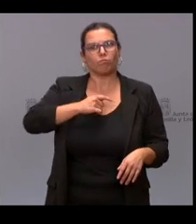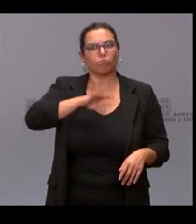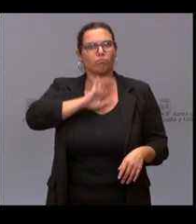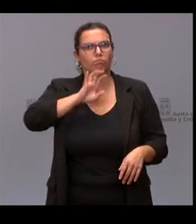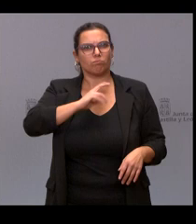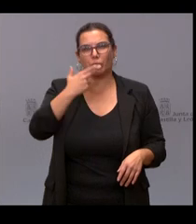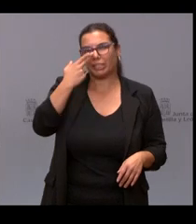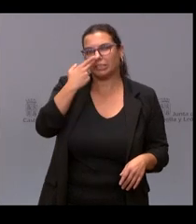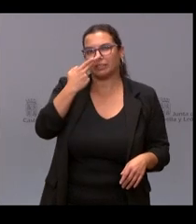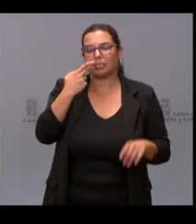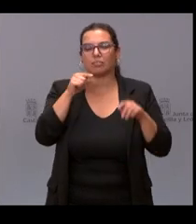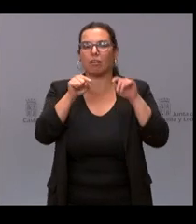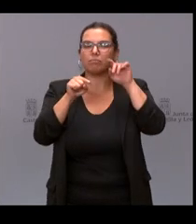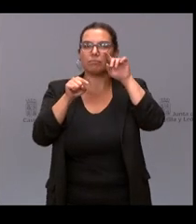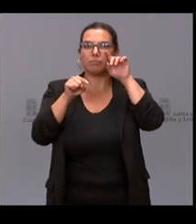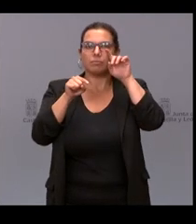interesados